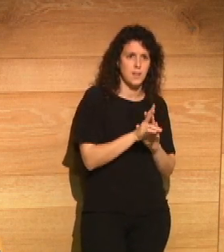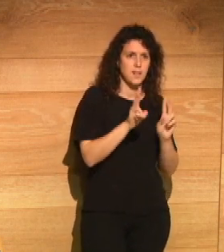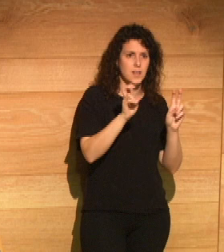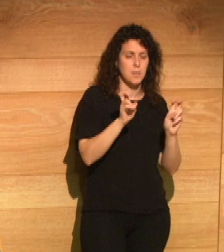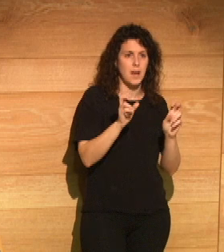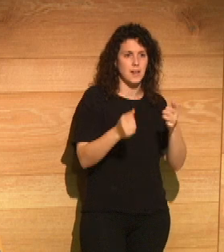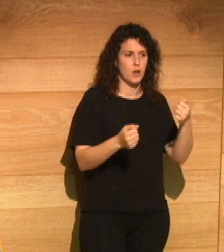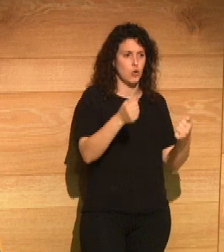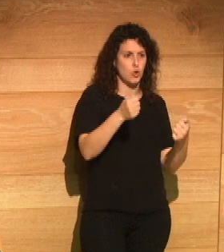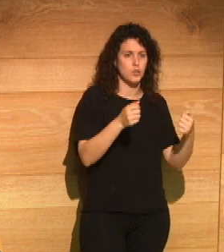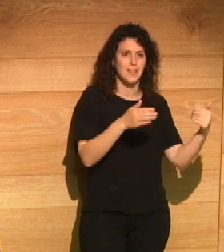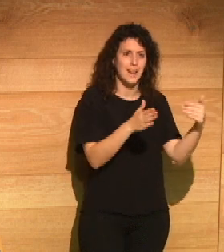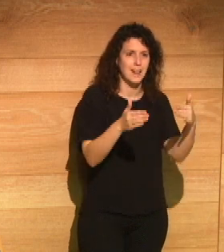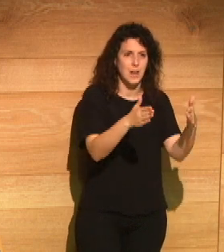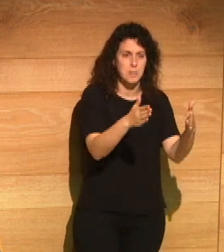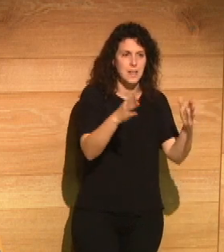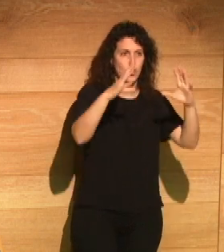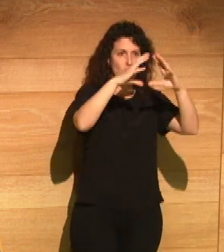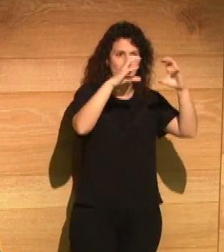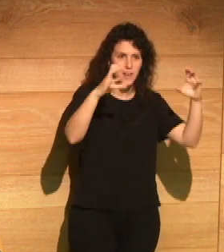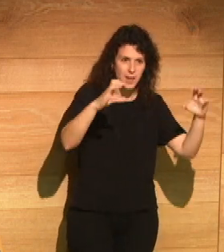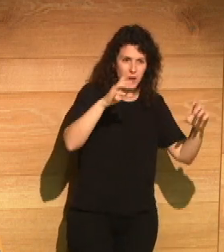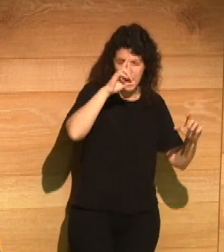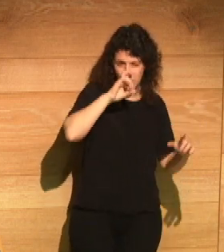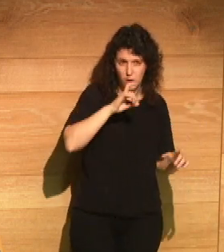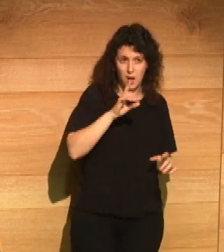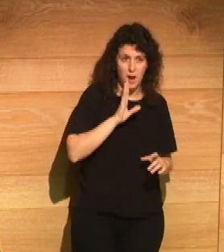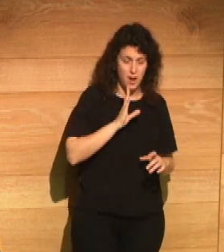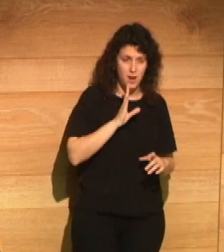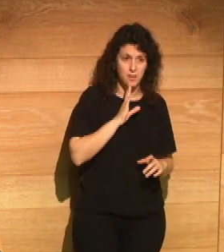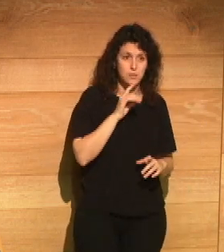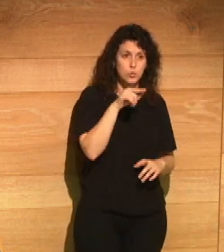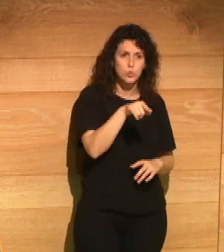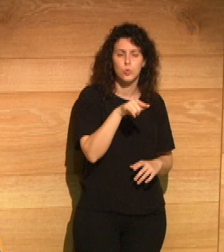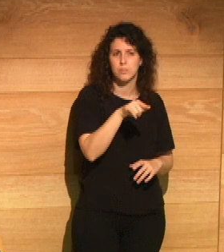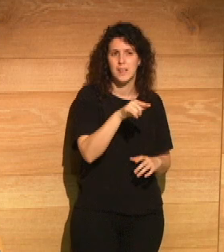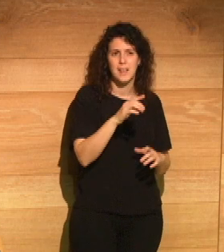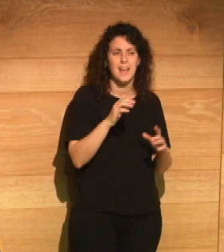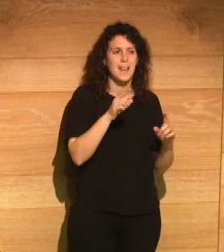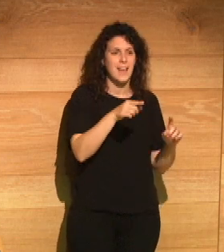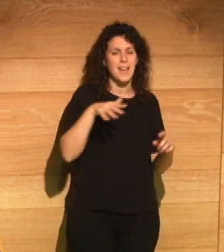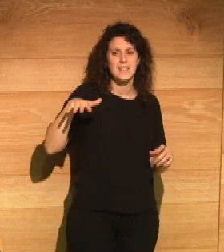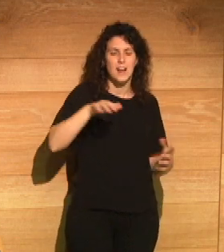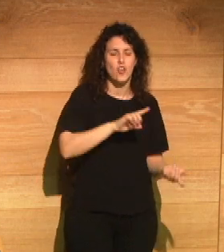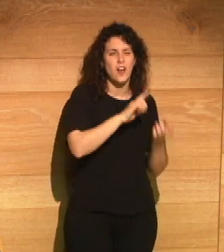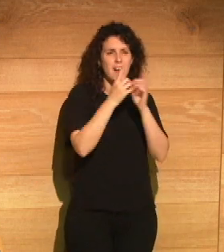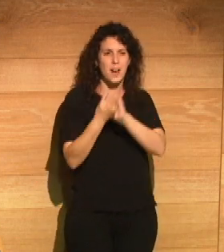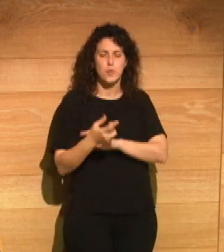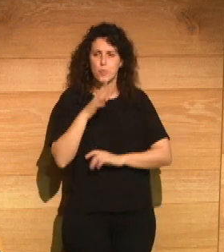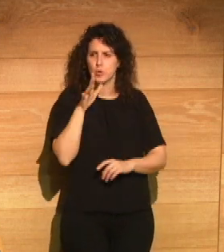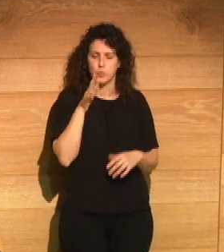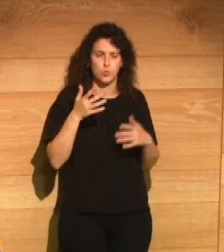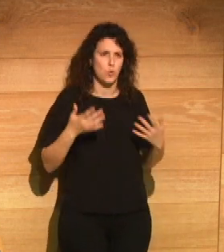de cornisa y la niebla. ¿Cómo decidiste ese cambio de escenario y por qué considerabas